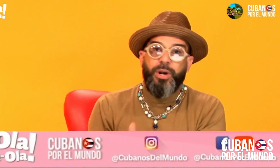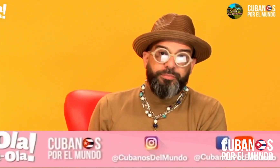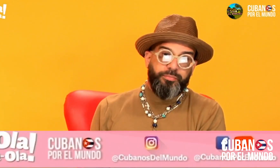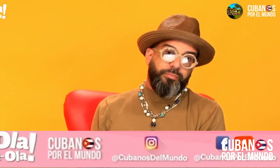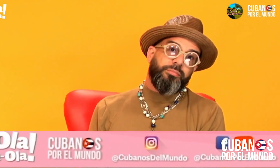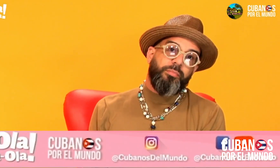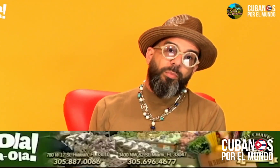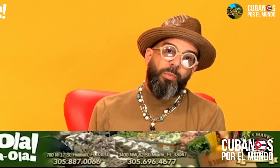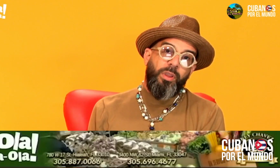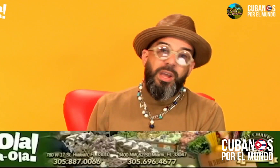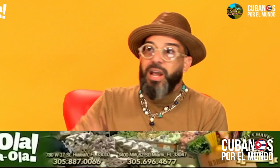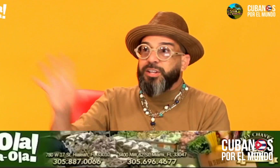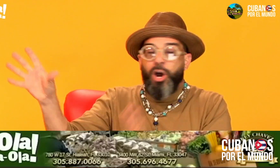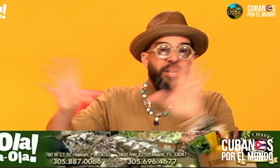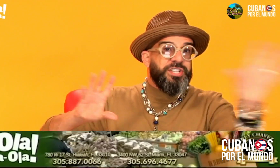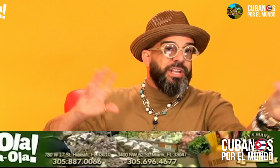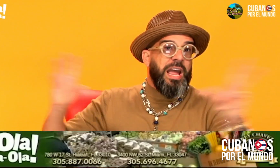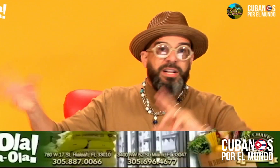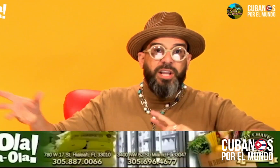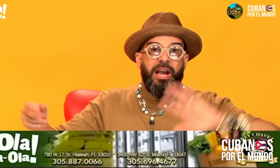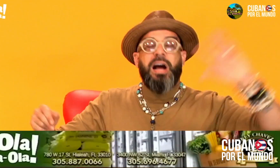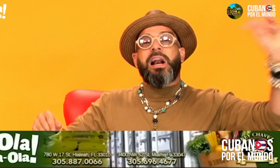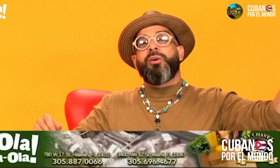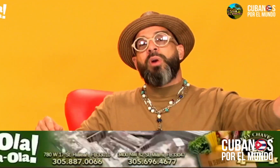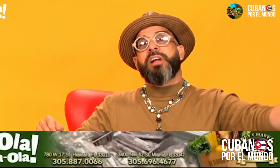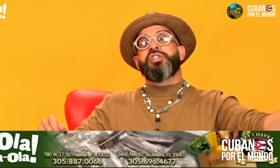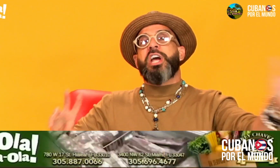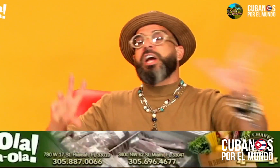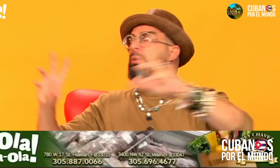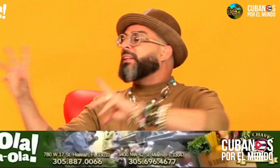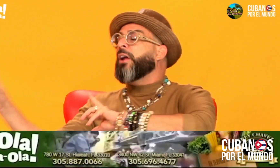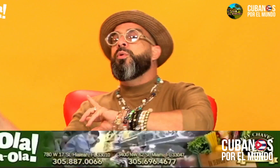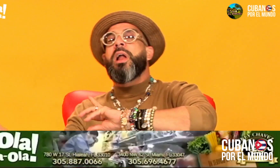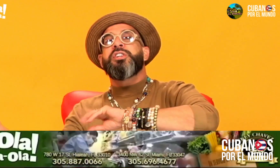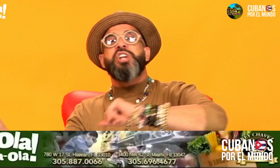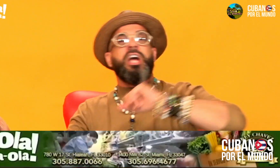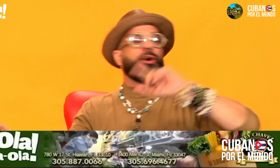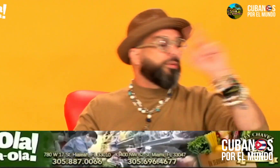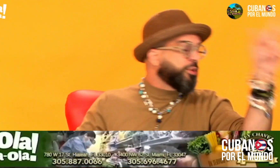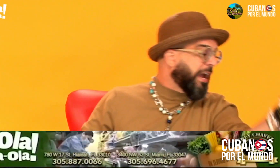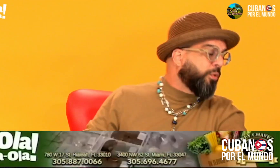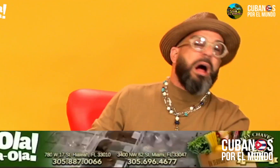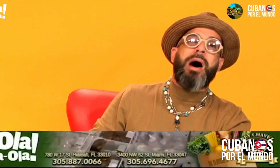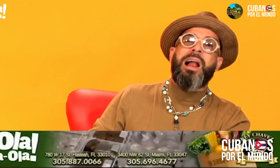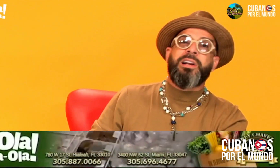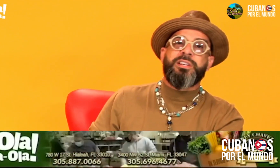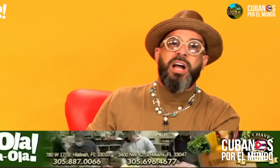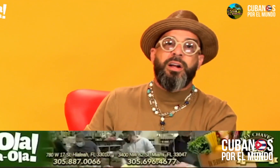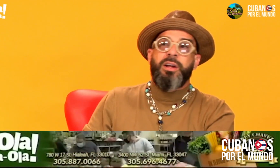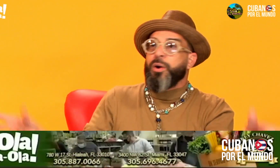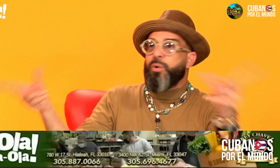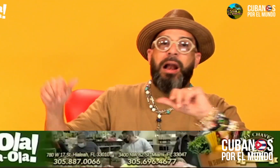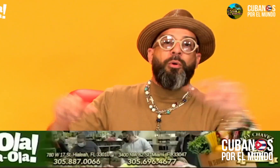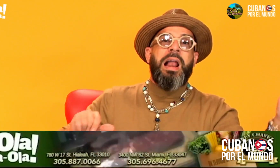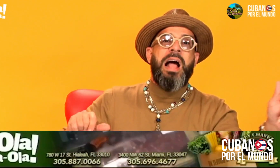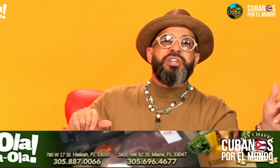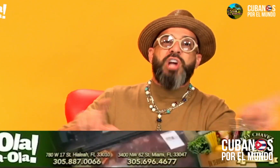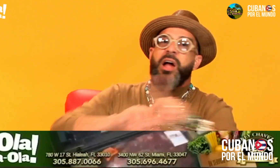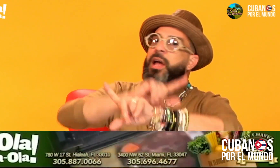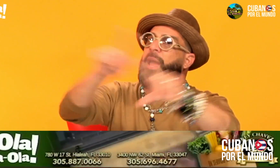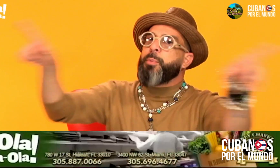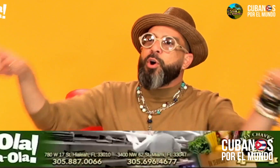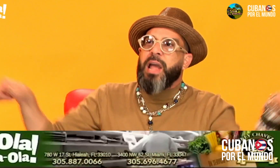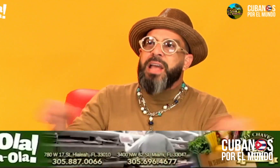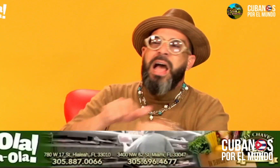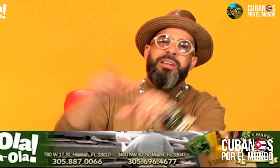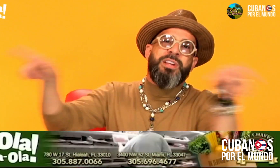dictadura. Estos incidentes que agarraron un lanchero, mataron un lanchero, hundieron una balsa, una lancha,